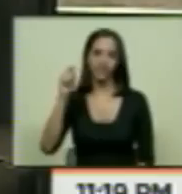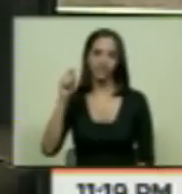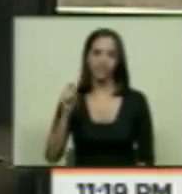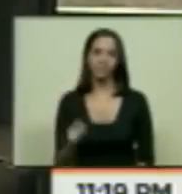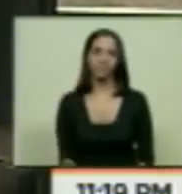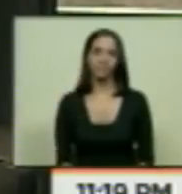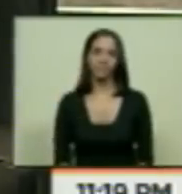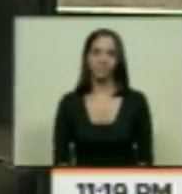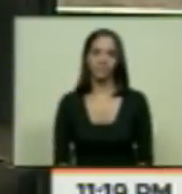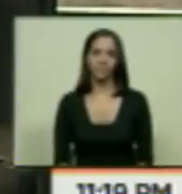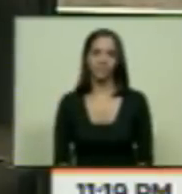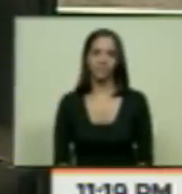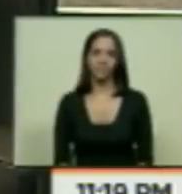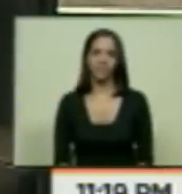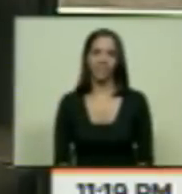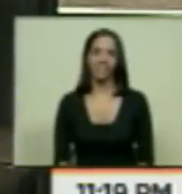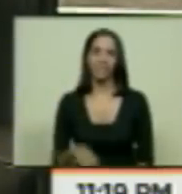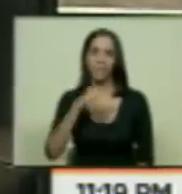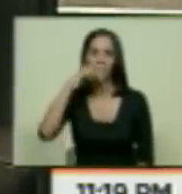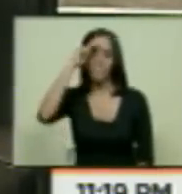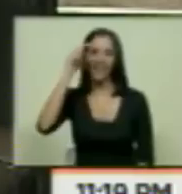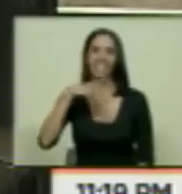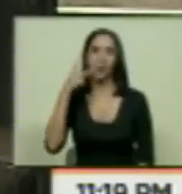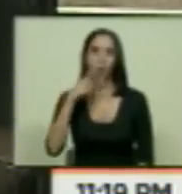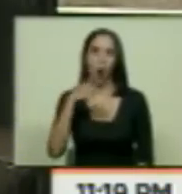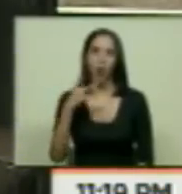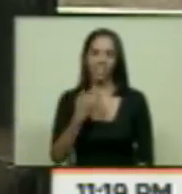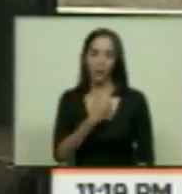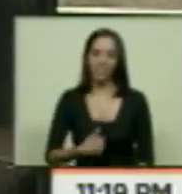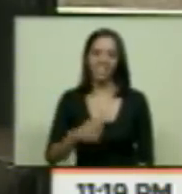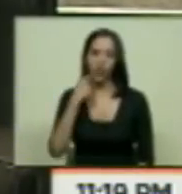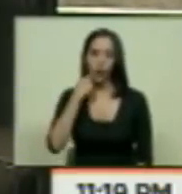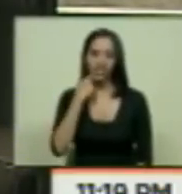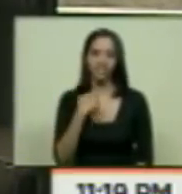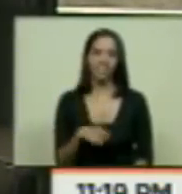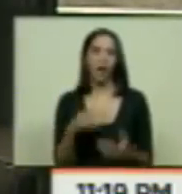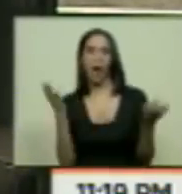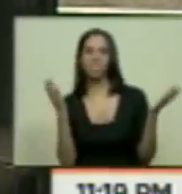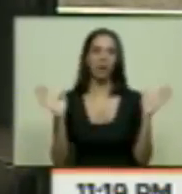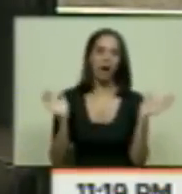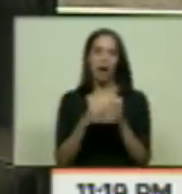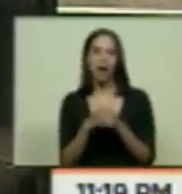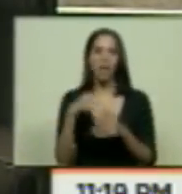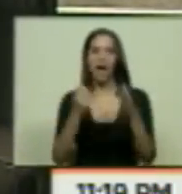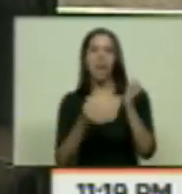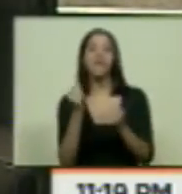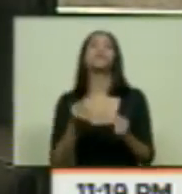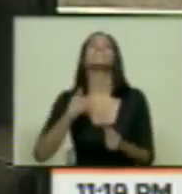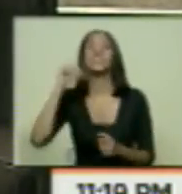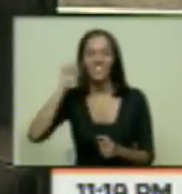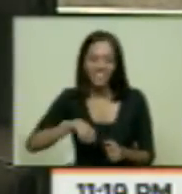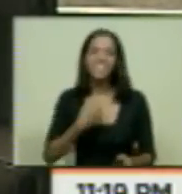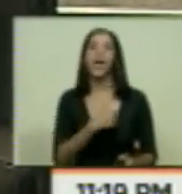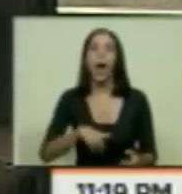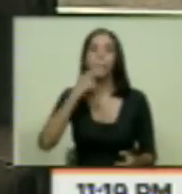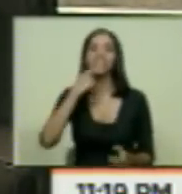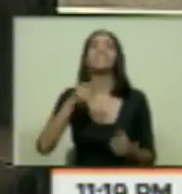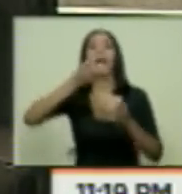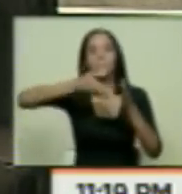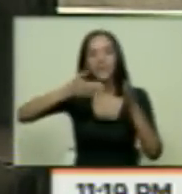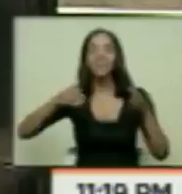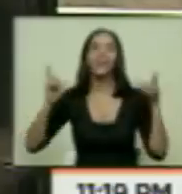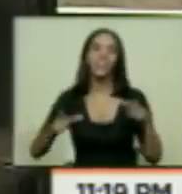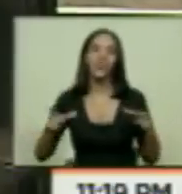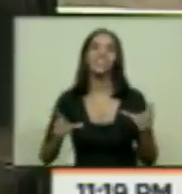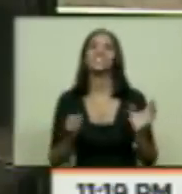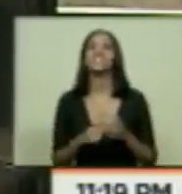lo busco Google. Mi padre político. Ahora dice, tú le jalas bola a Putin. Yo sí le jalo bola a Putin, le pico la torta. Ah, le pico